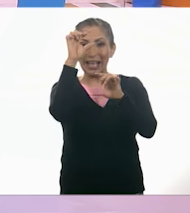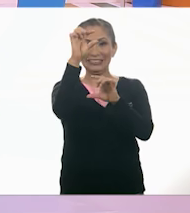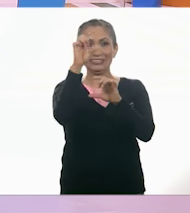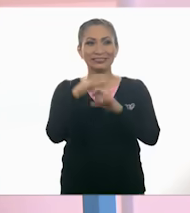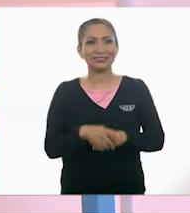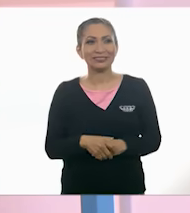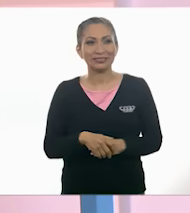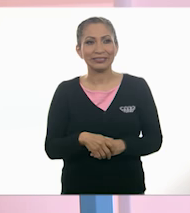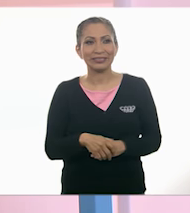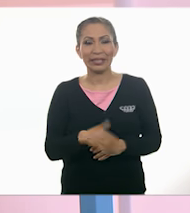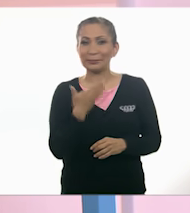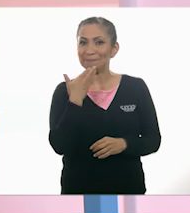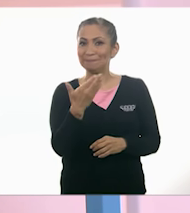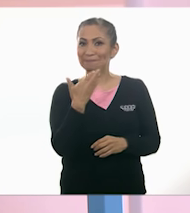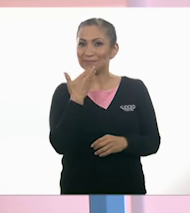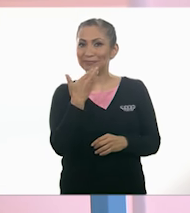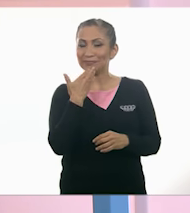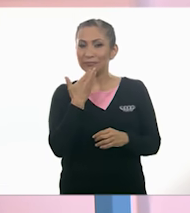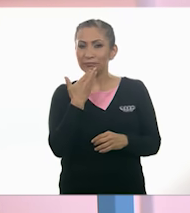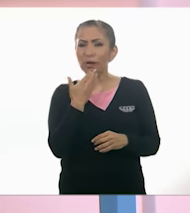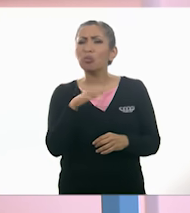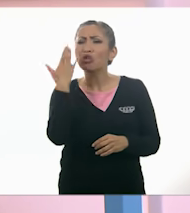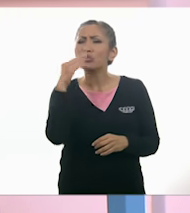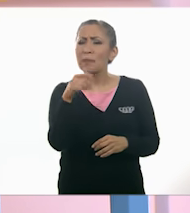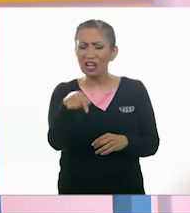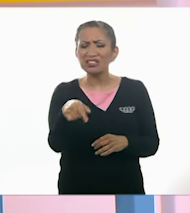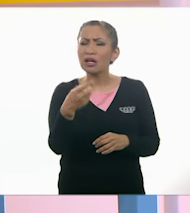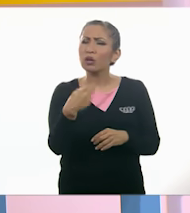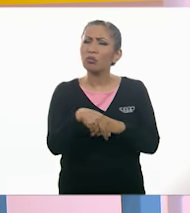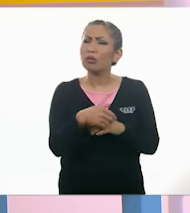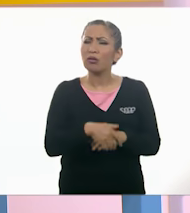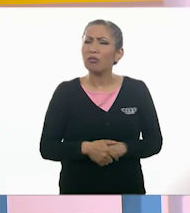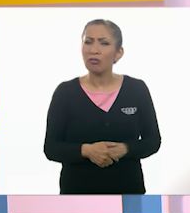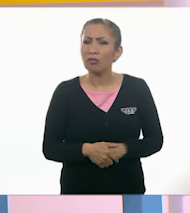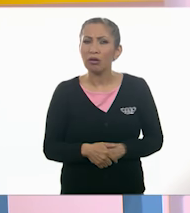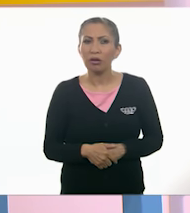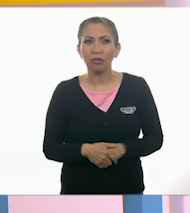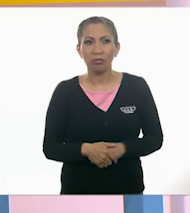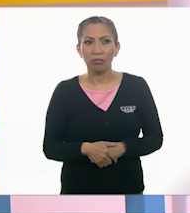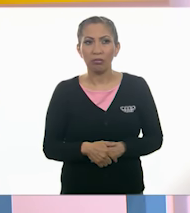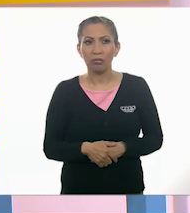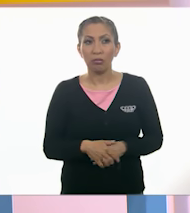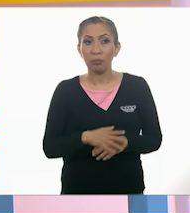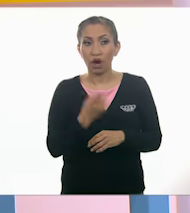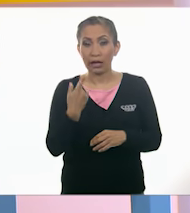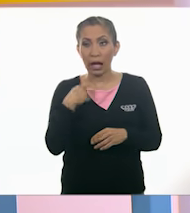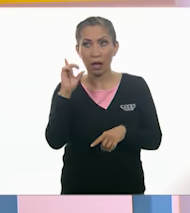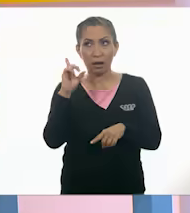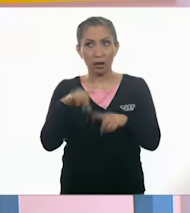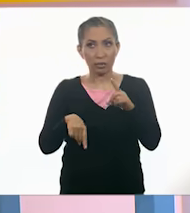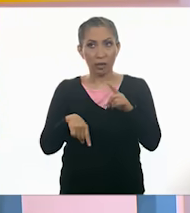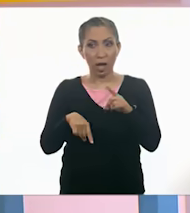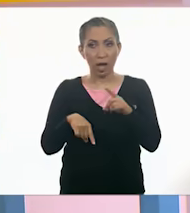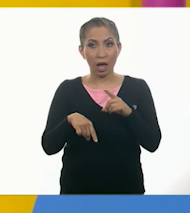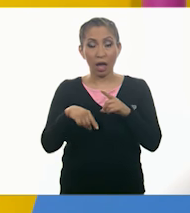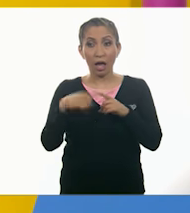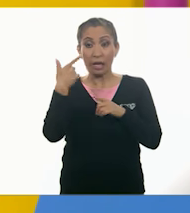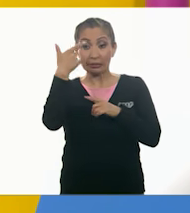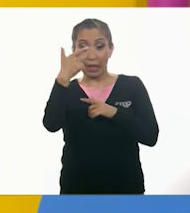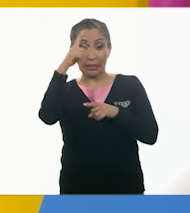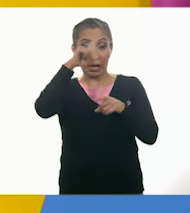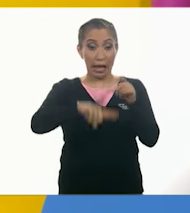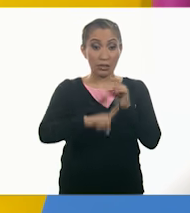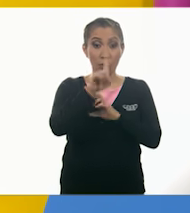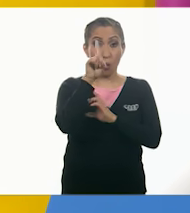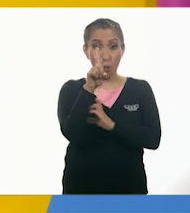lado. Muy bien. ¿Y cómo supiste que era ese número, Pepe? Pues porque resté una unidad al